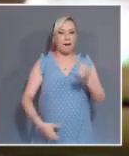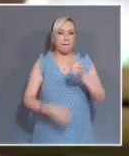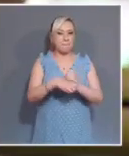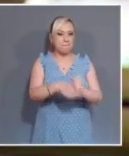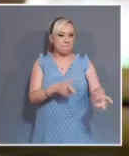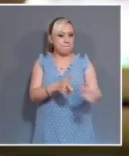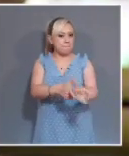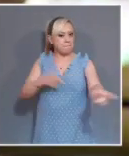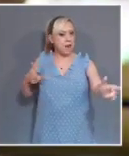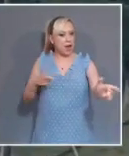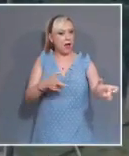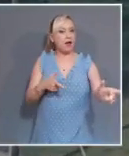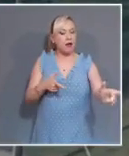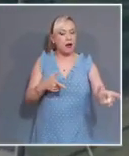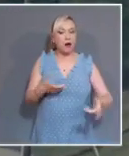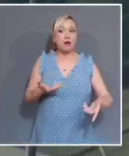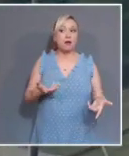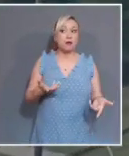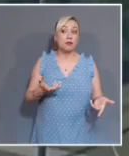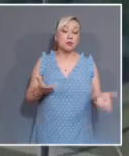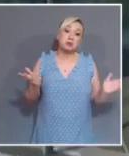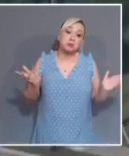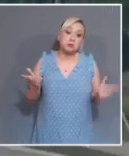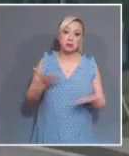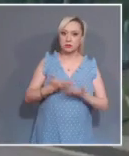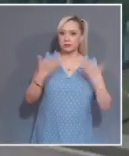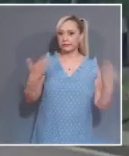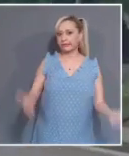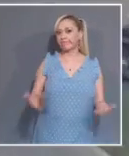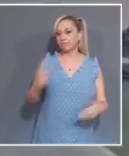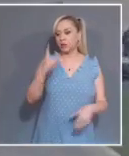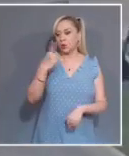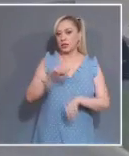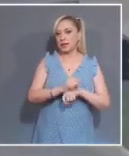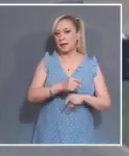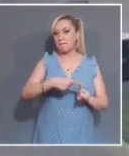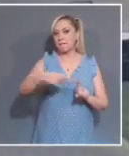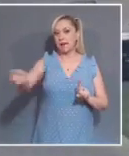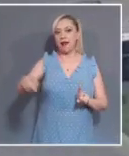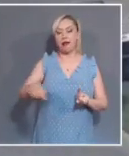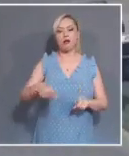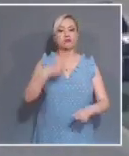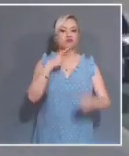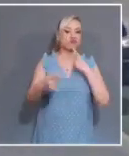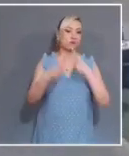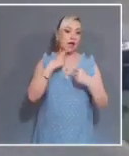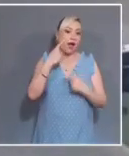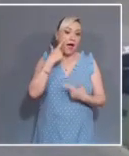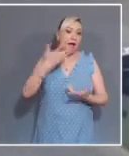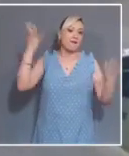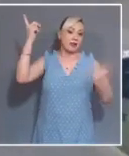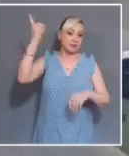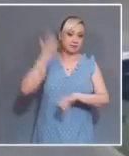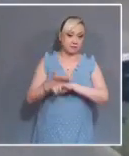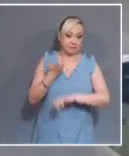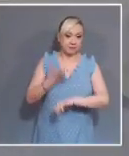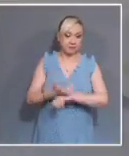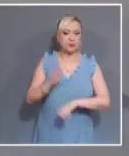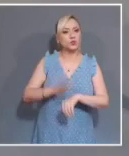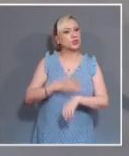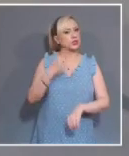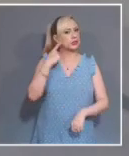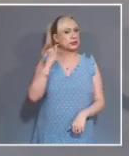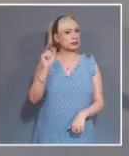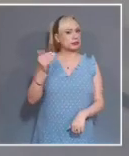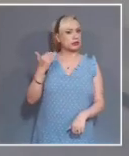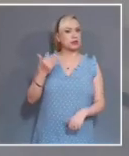se discutirá en el Pleno esta semana allá en los Estados Unidos. Esta situación ocurre luego del tiroteo en un centro comercial de Dallas